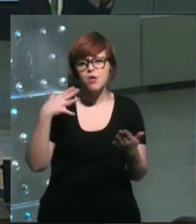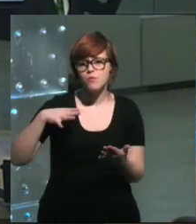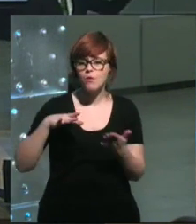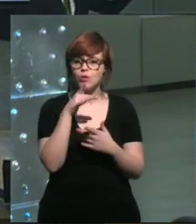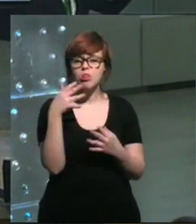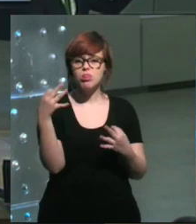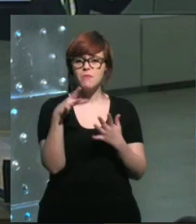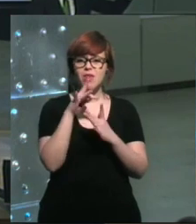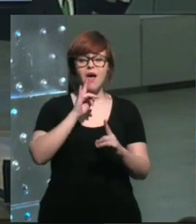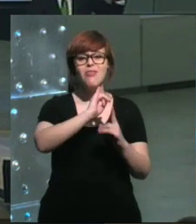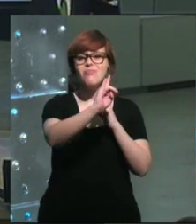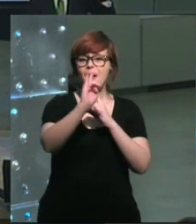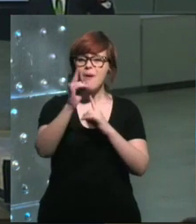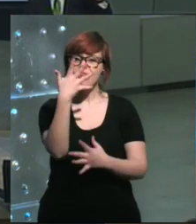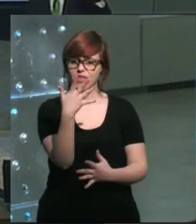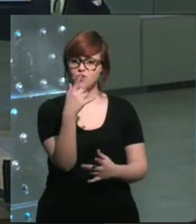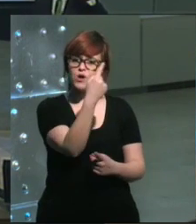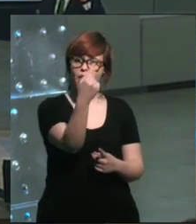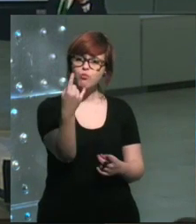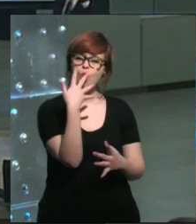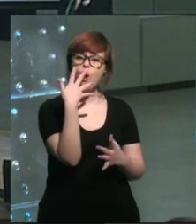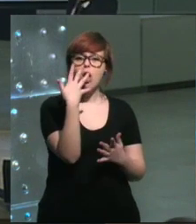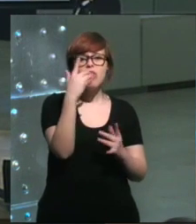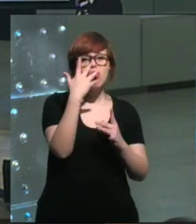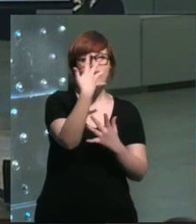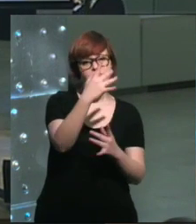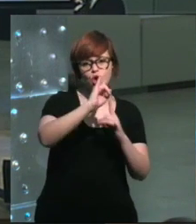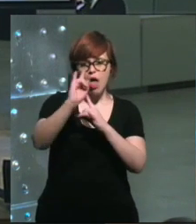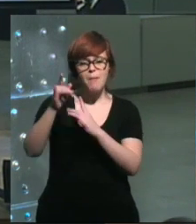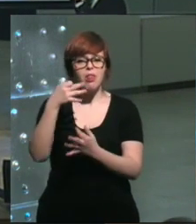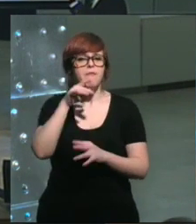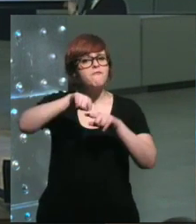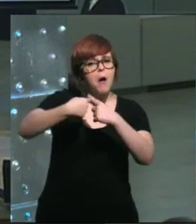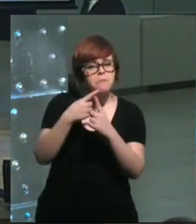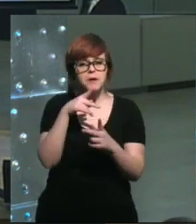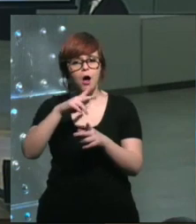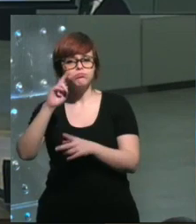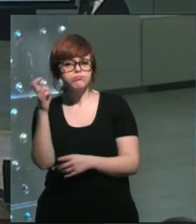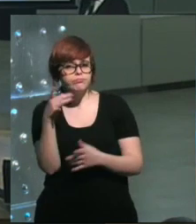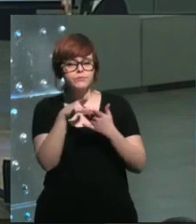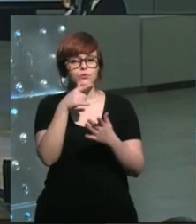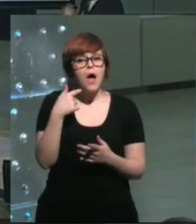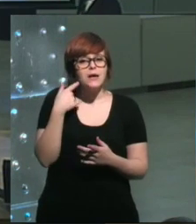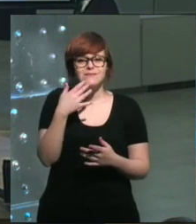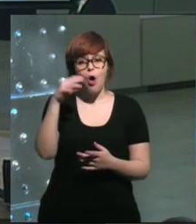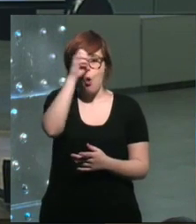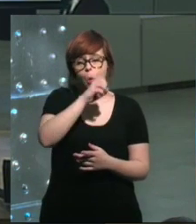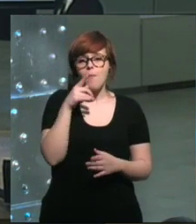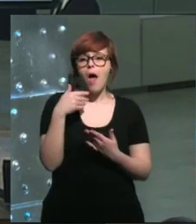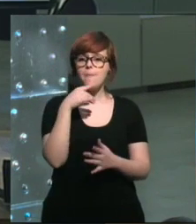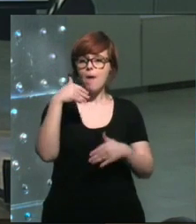hagan 5 llamadas telefónicas, cada uno a sus familiares o personas que crean que no van a votar por el candidato o que se les puede